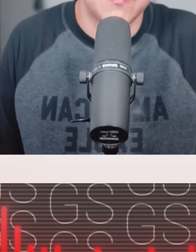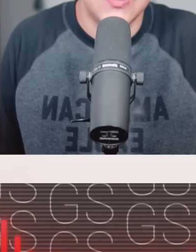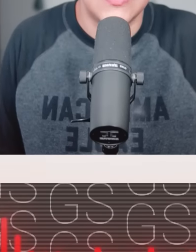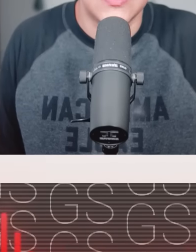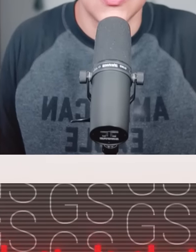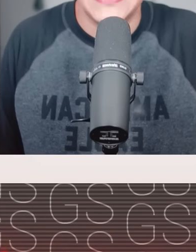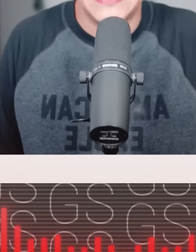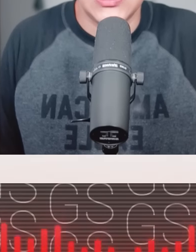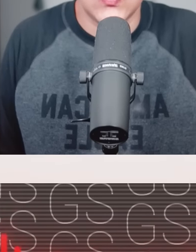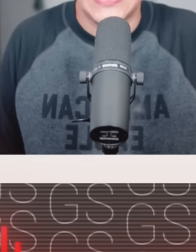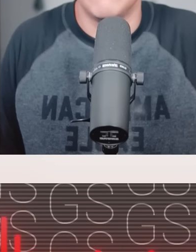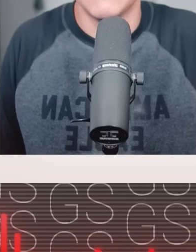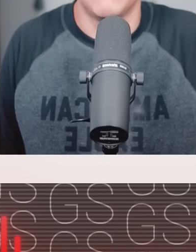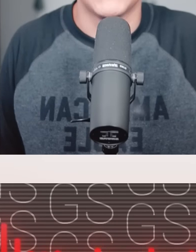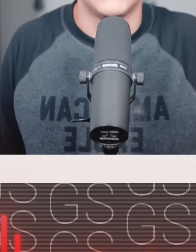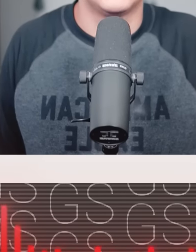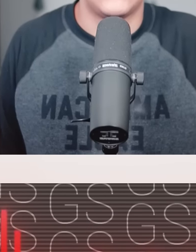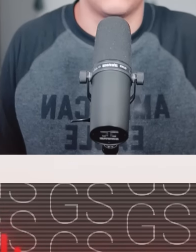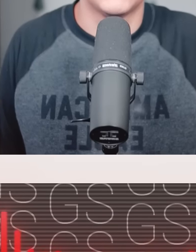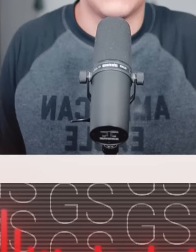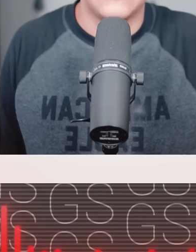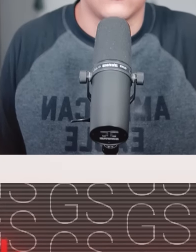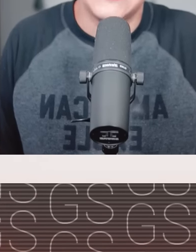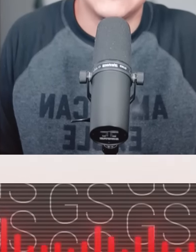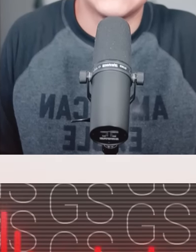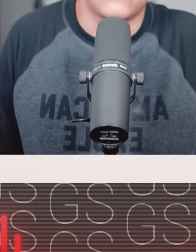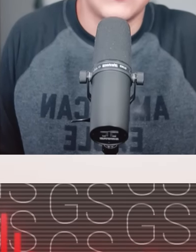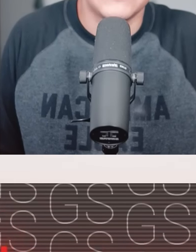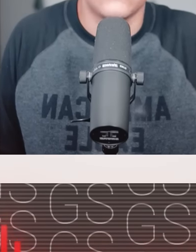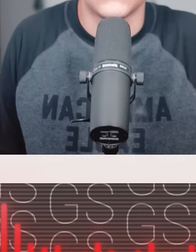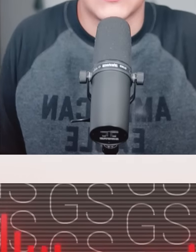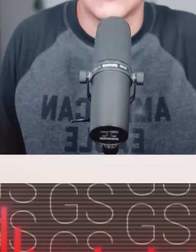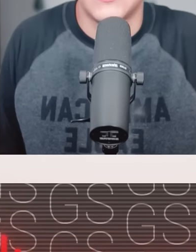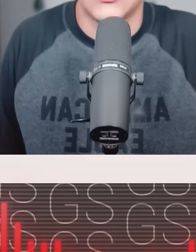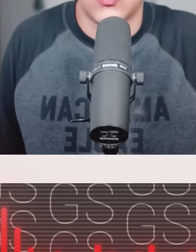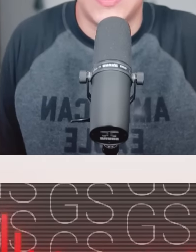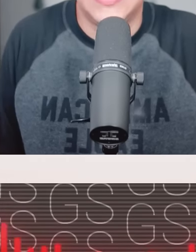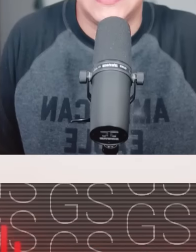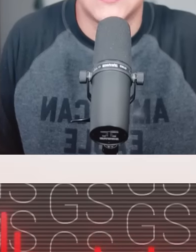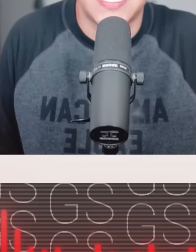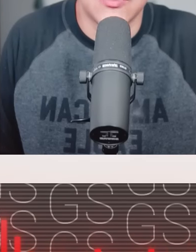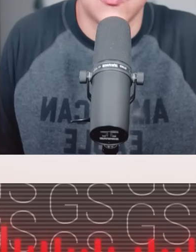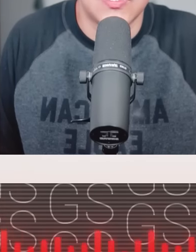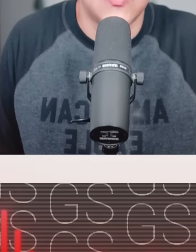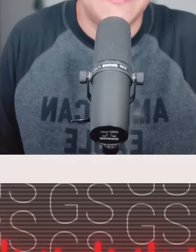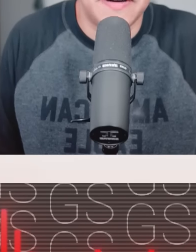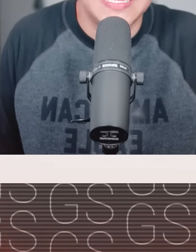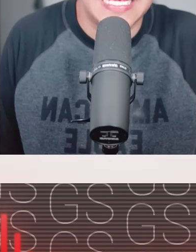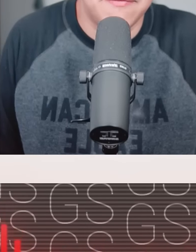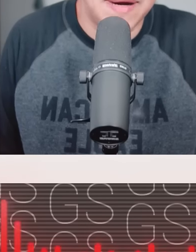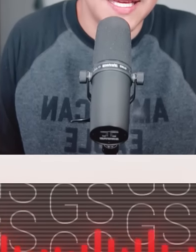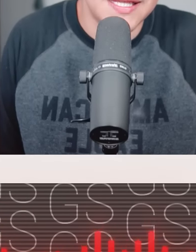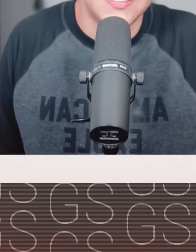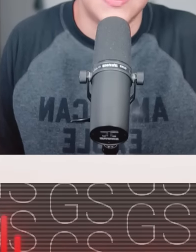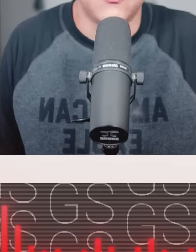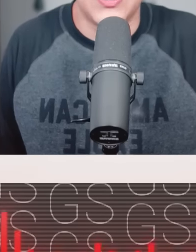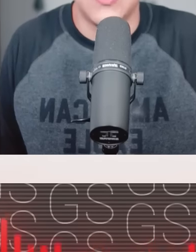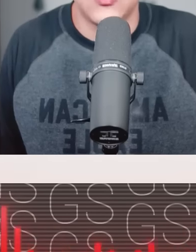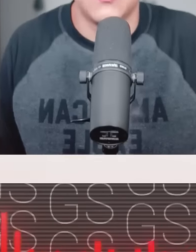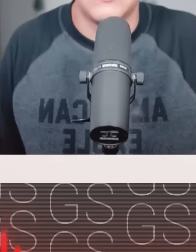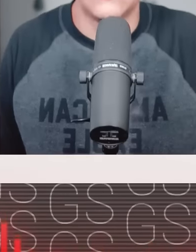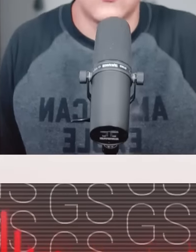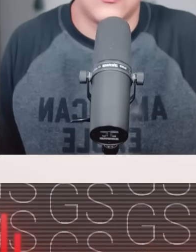ambos políticos, hecho que el mismo presidente López Obrador destacó al reconocer la trayectoria de quien será su sucesora frente al país. Y